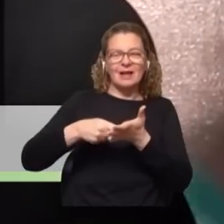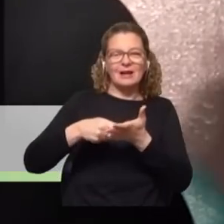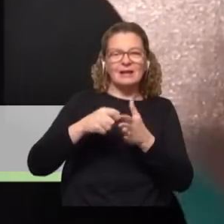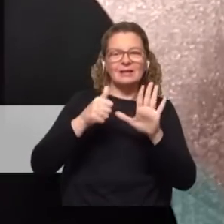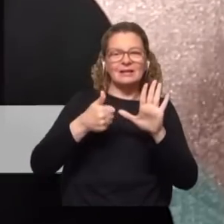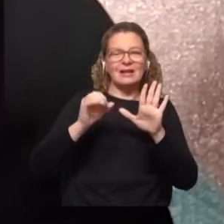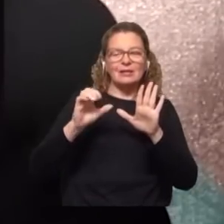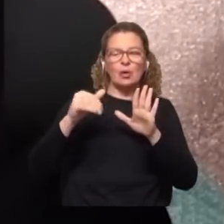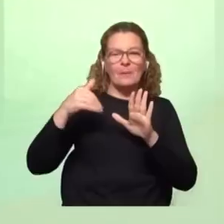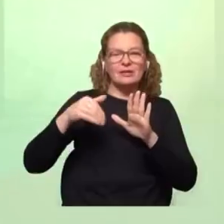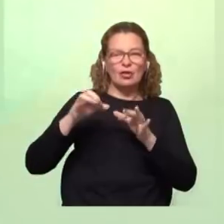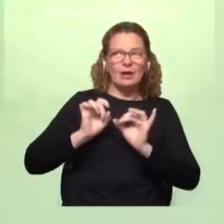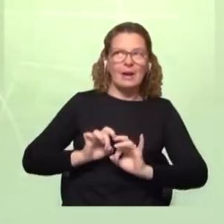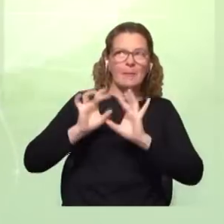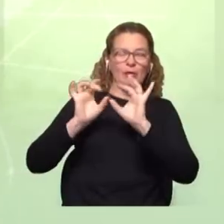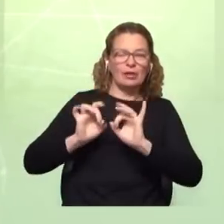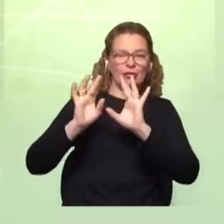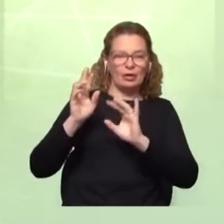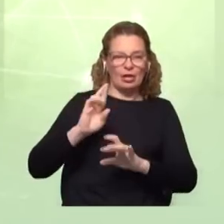600 millones de dólares